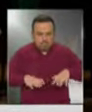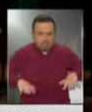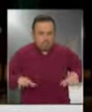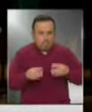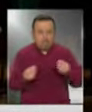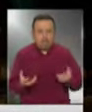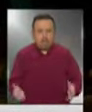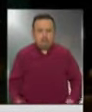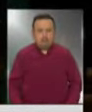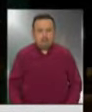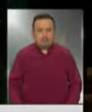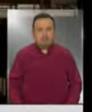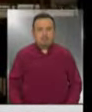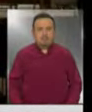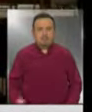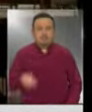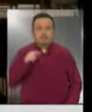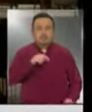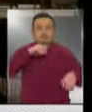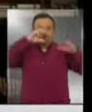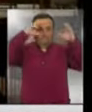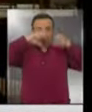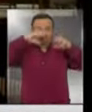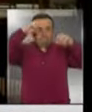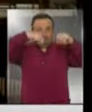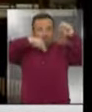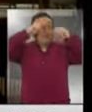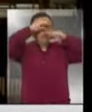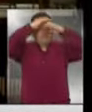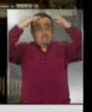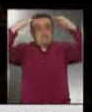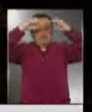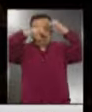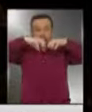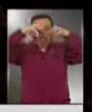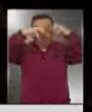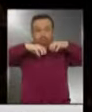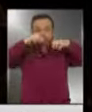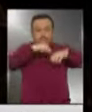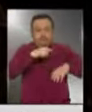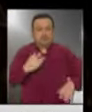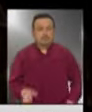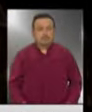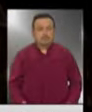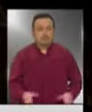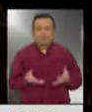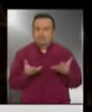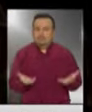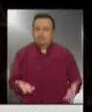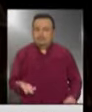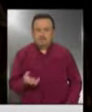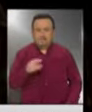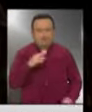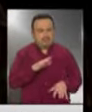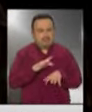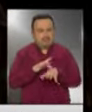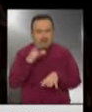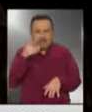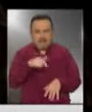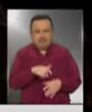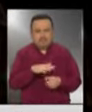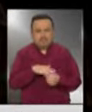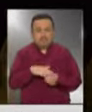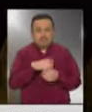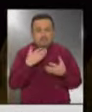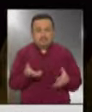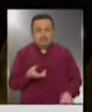totalmente mojado este niño, producto de que estaba goteando el techo y el agua caía sobre él. O sea, es bastante grave lo que ocurre, como les